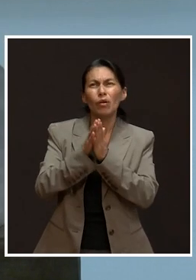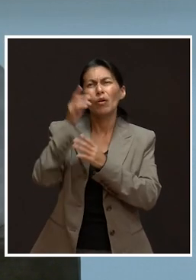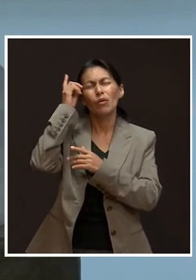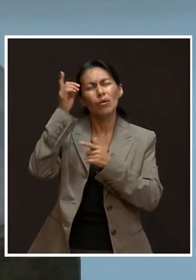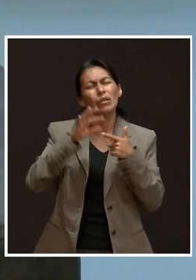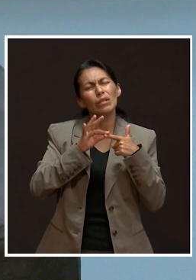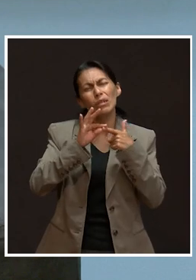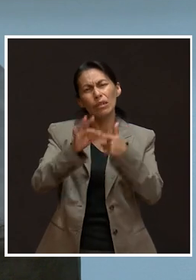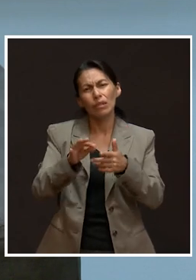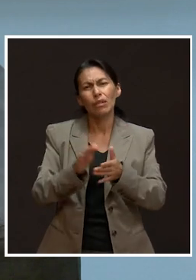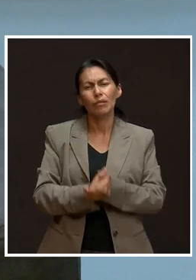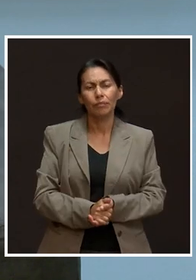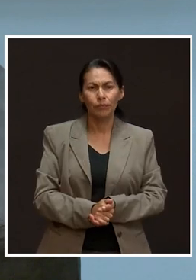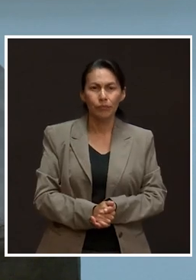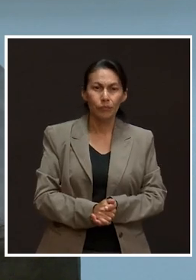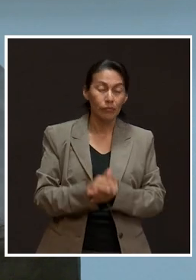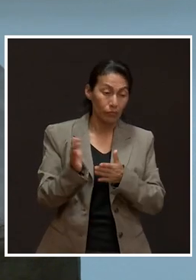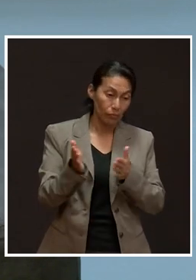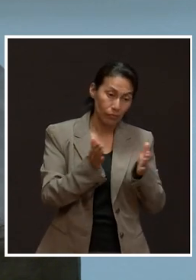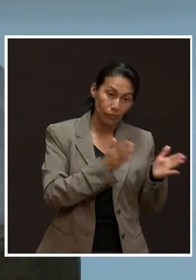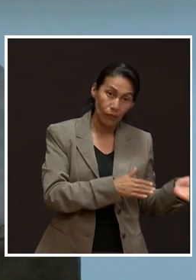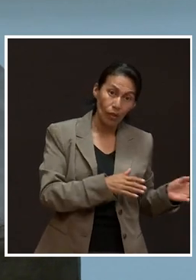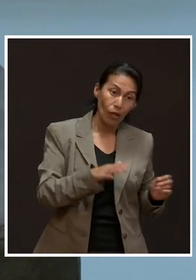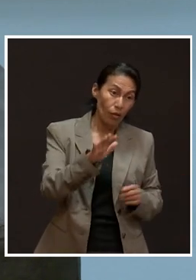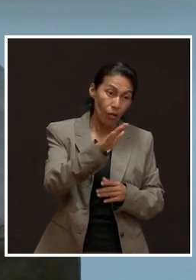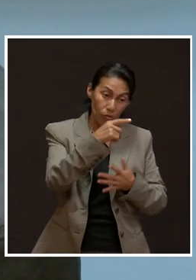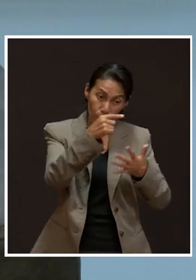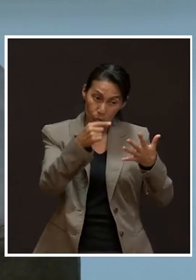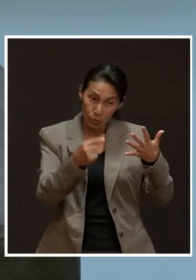dirija a los médicos. Gracias por sus oraciones.